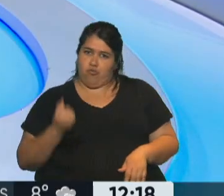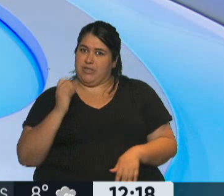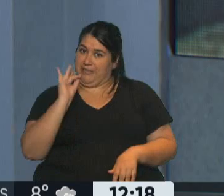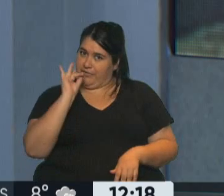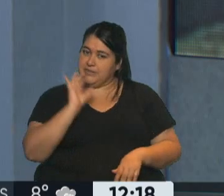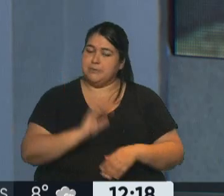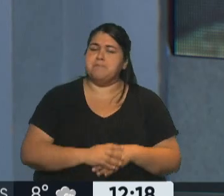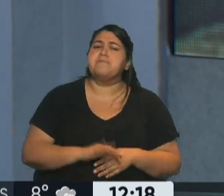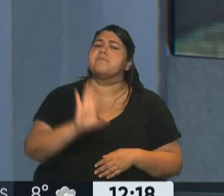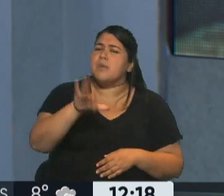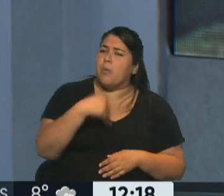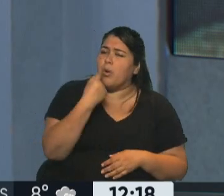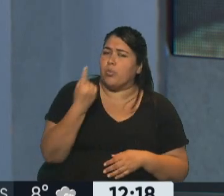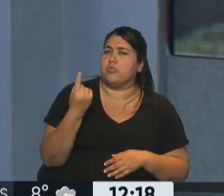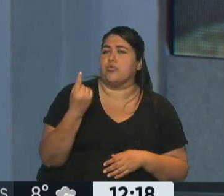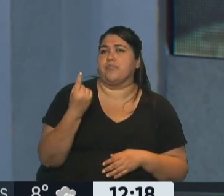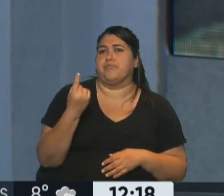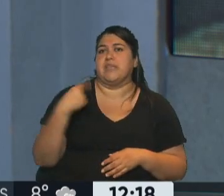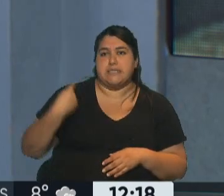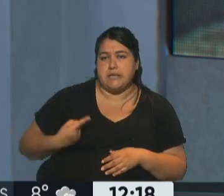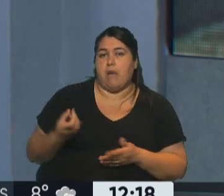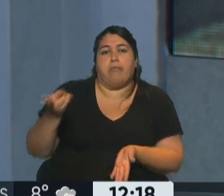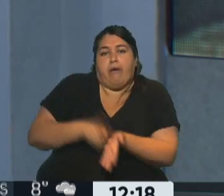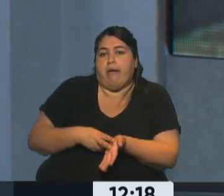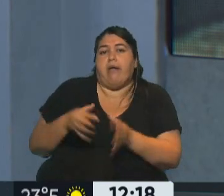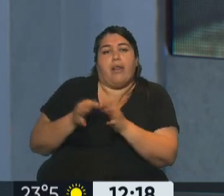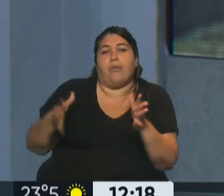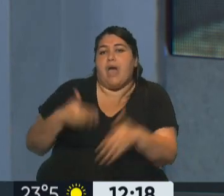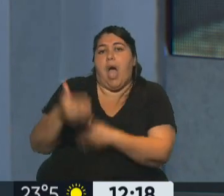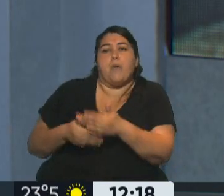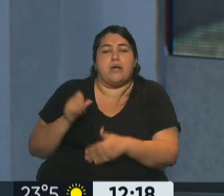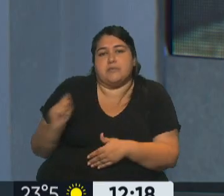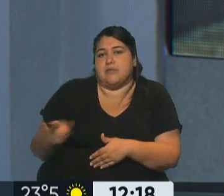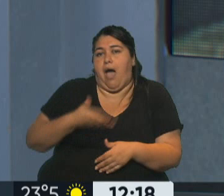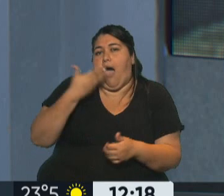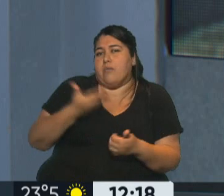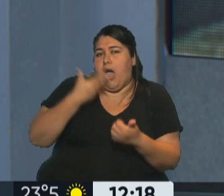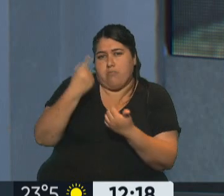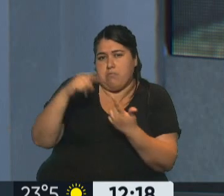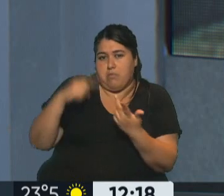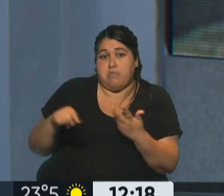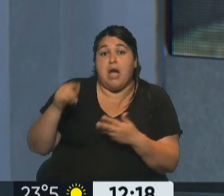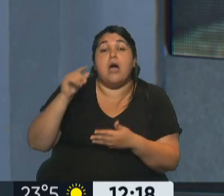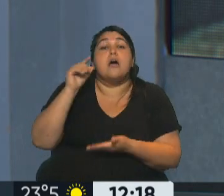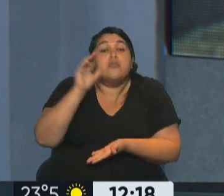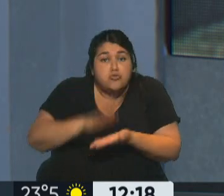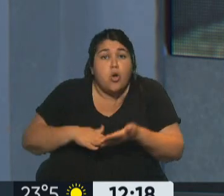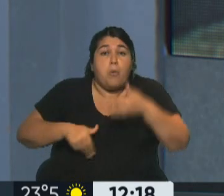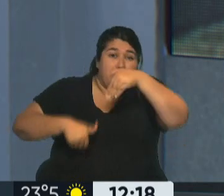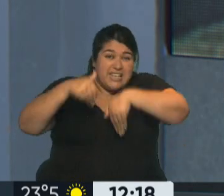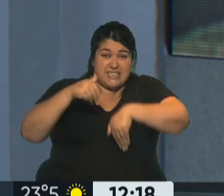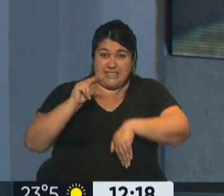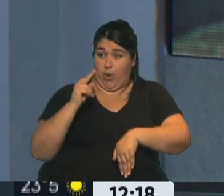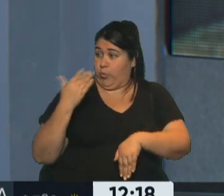lo que se repite sobre todo desde la Libertad Avanza y desde el espacio que lidera Javier Milei, es que el balotaje le dio un respaldo